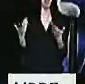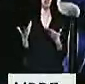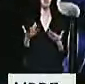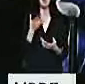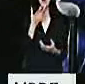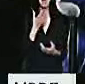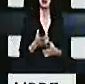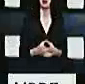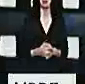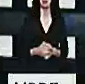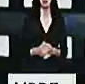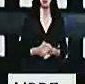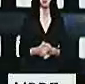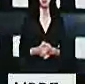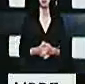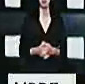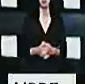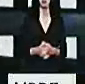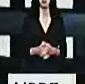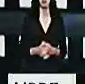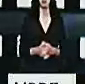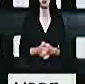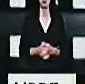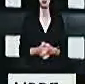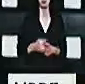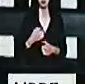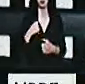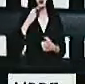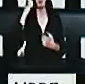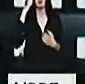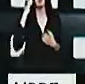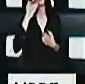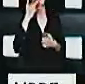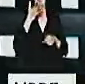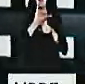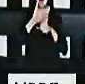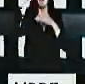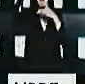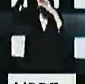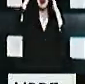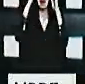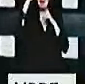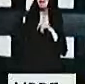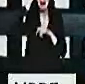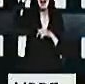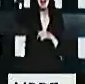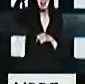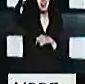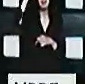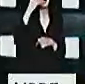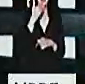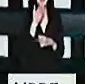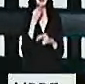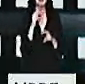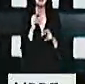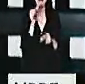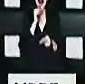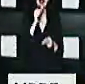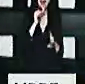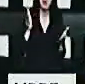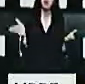dirías tú? Hay, mira, yo te diría que tienen que ver con paradigmas, tienen que ver con incentivos, tienen que ver